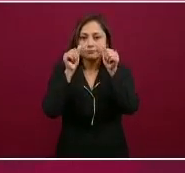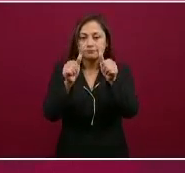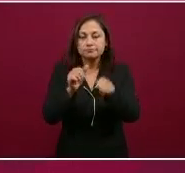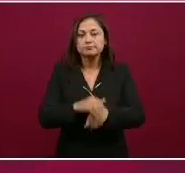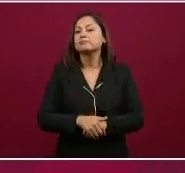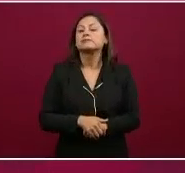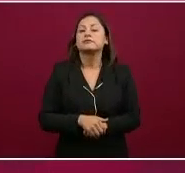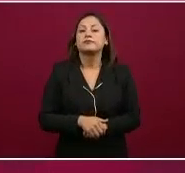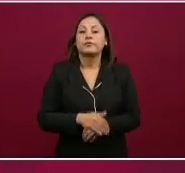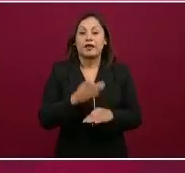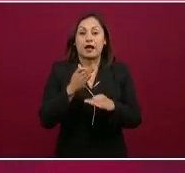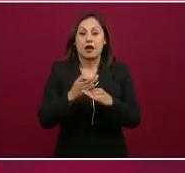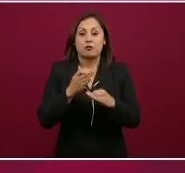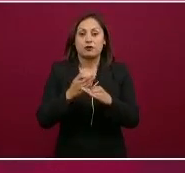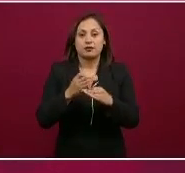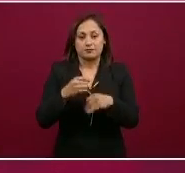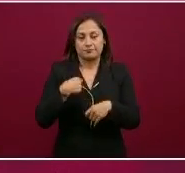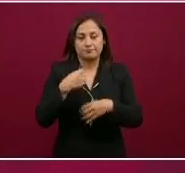a malinterpretar,